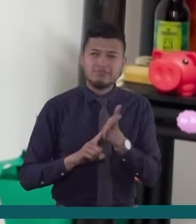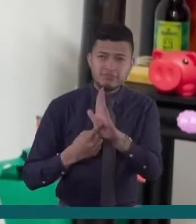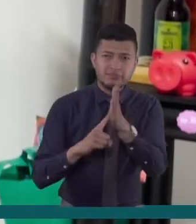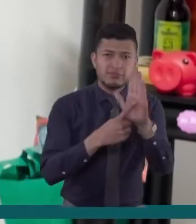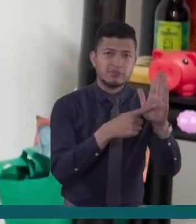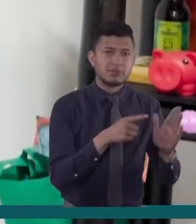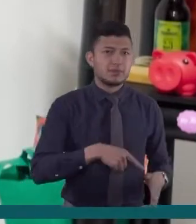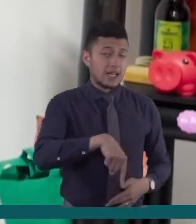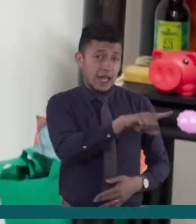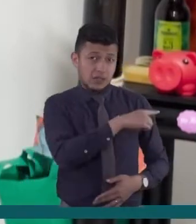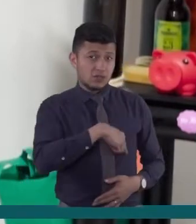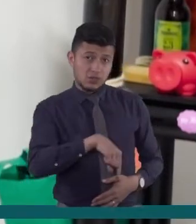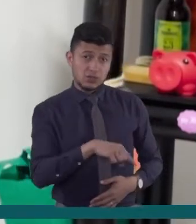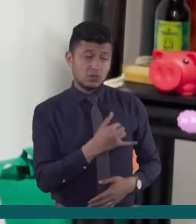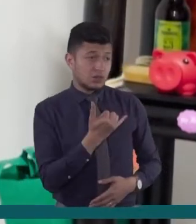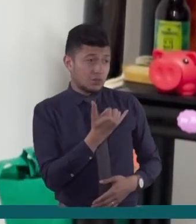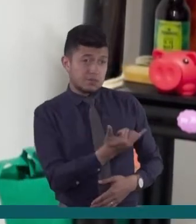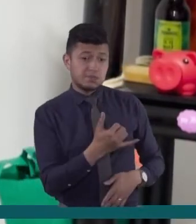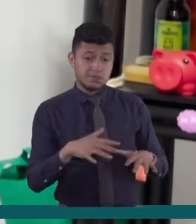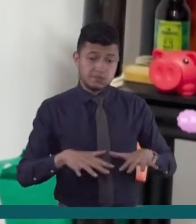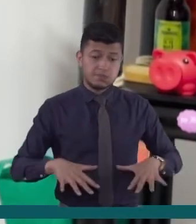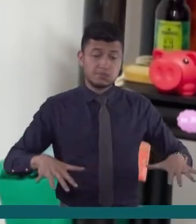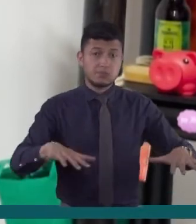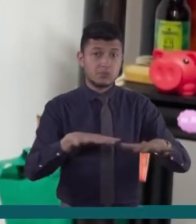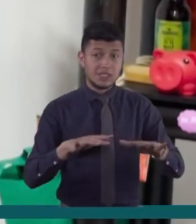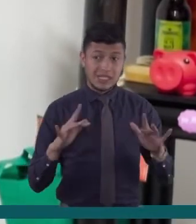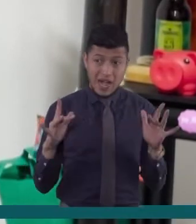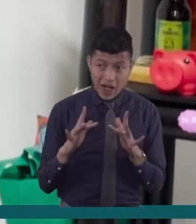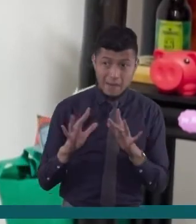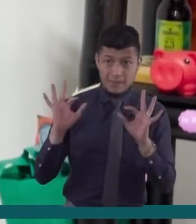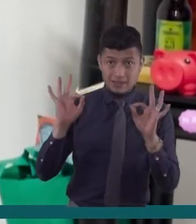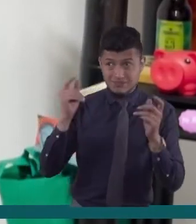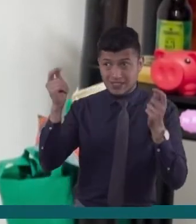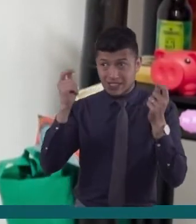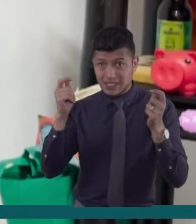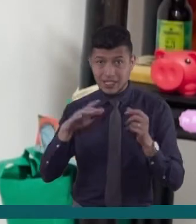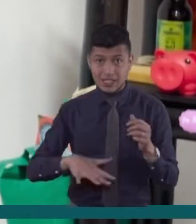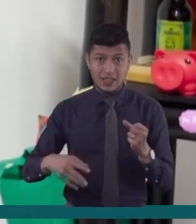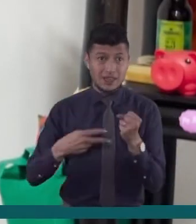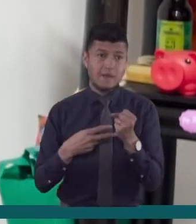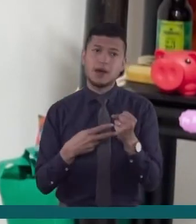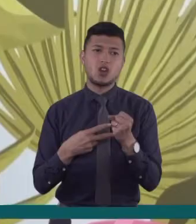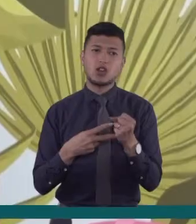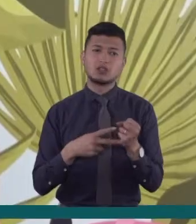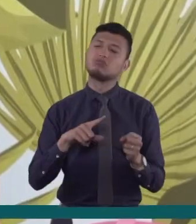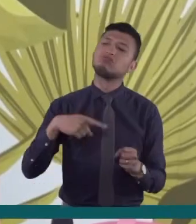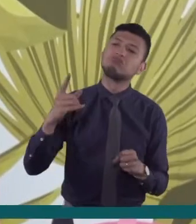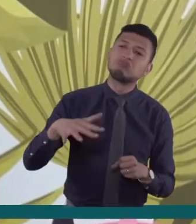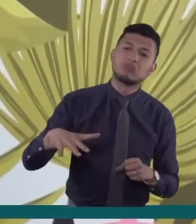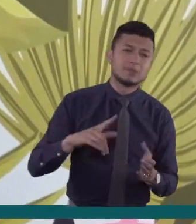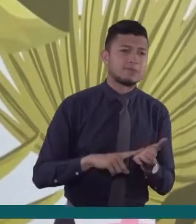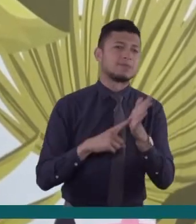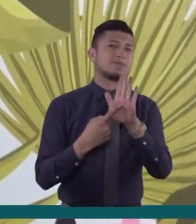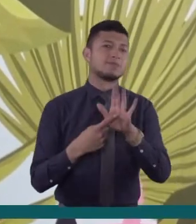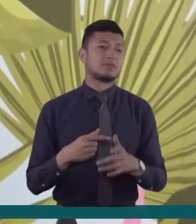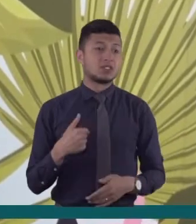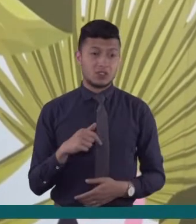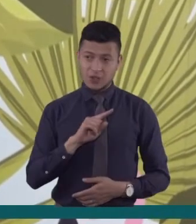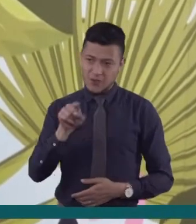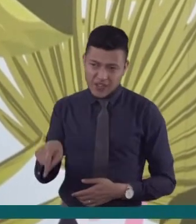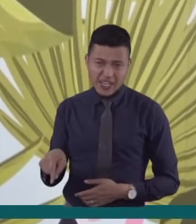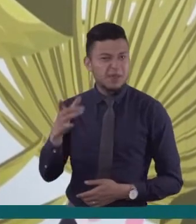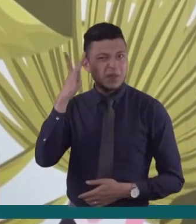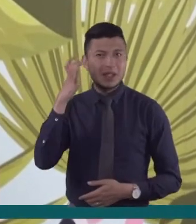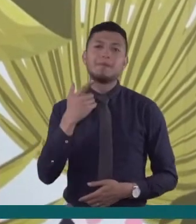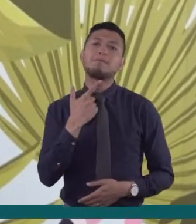visibilidad, ya que pues ellos no están ubicados en un muy buen sitio estratégico en la ciudad de Neiva. Vine a este lugar porque